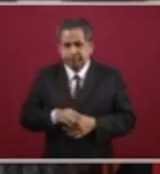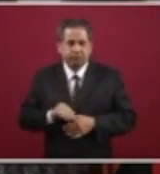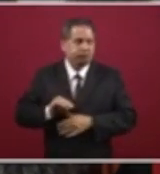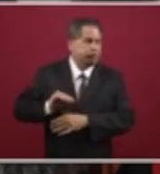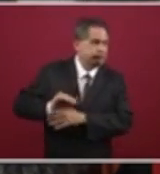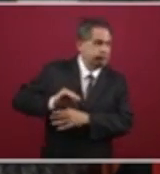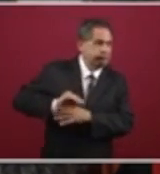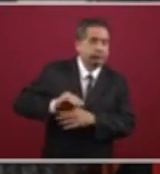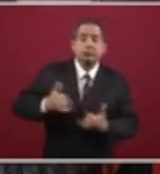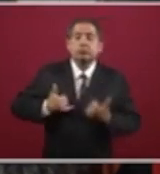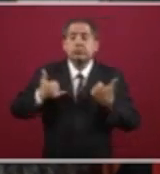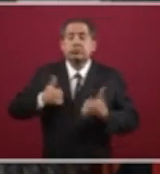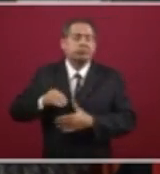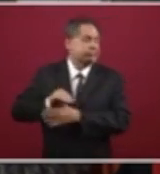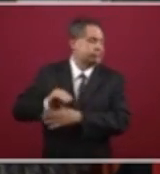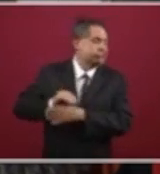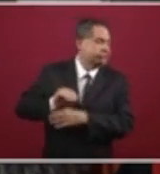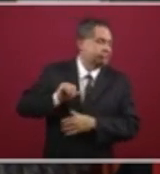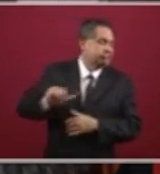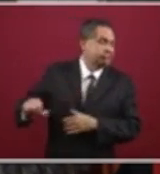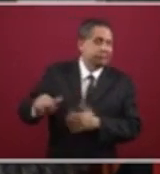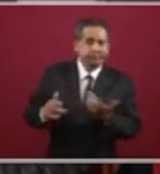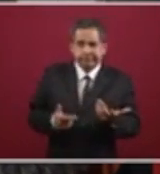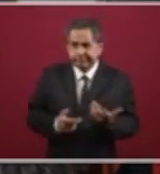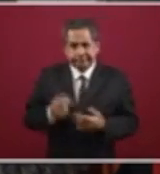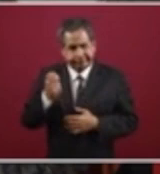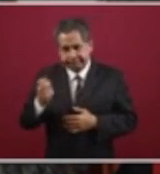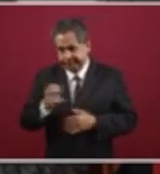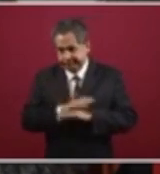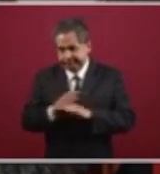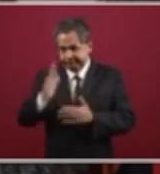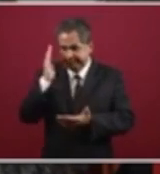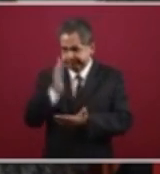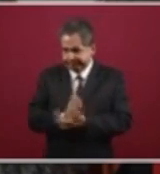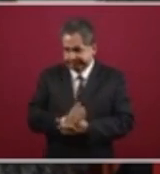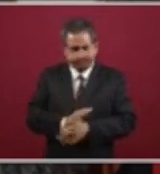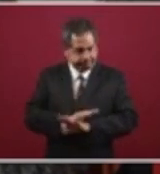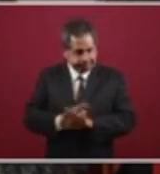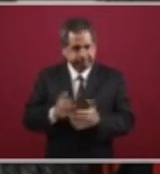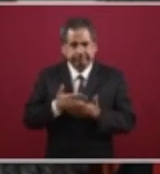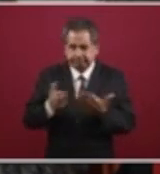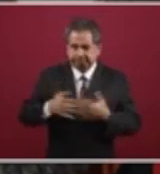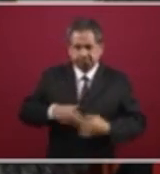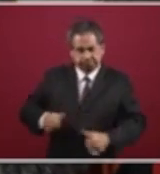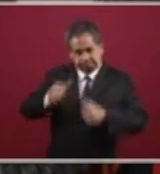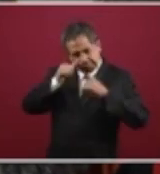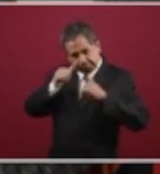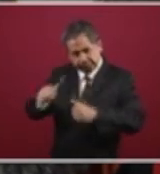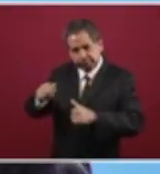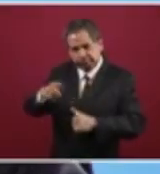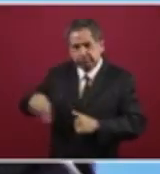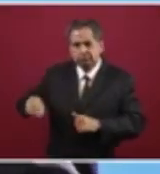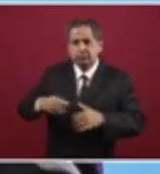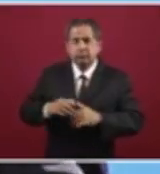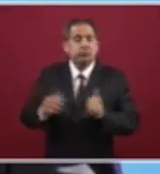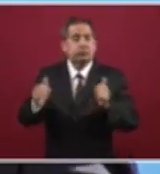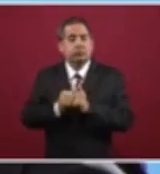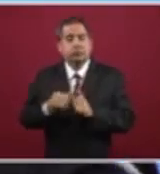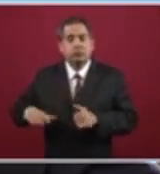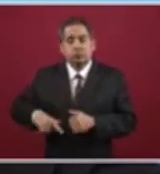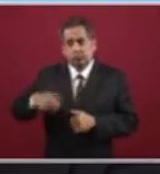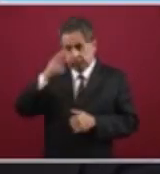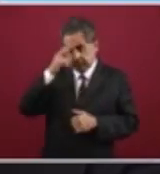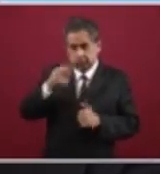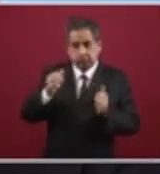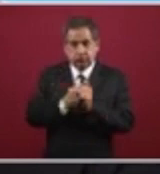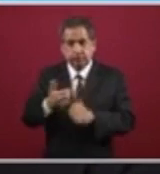espalda a las juventudes por mucho tiempo, pero eso se terminó. Y hoy, con el Gobierno de México y junto